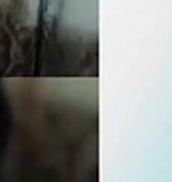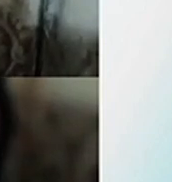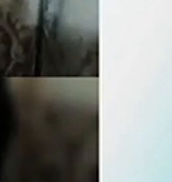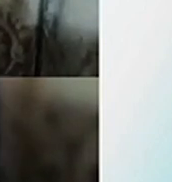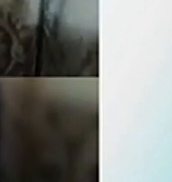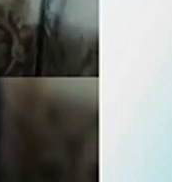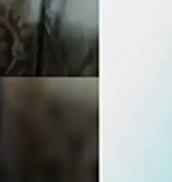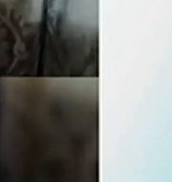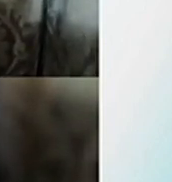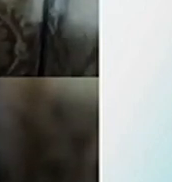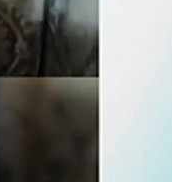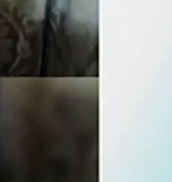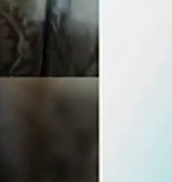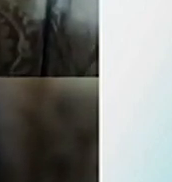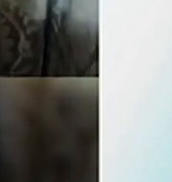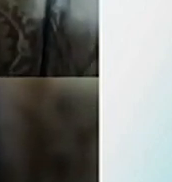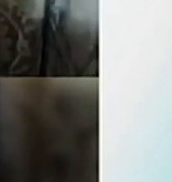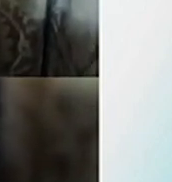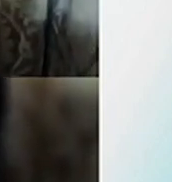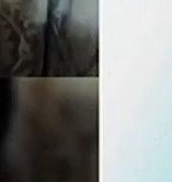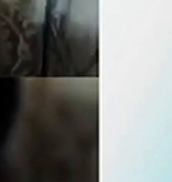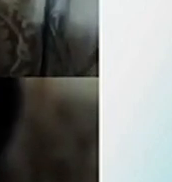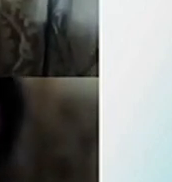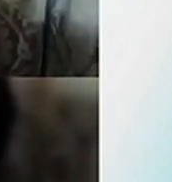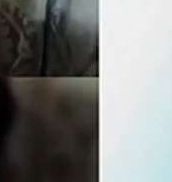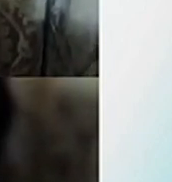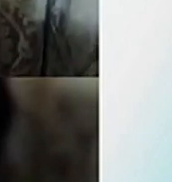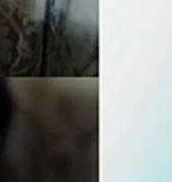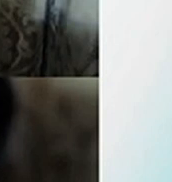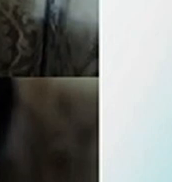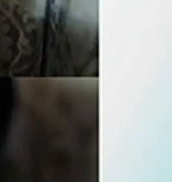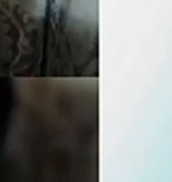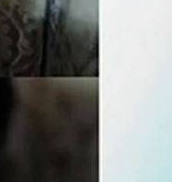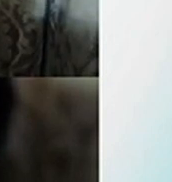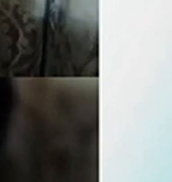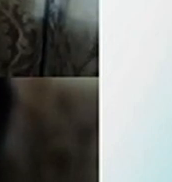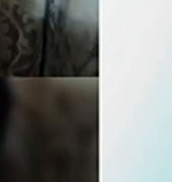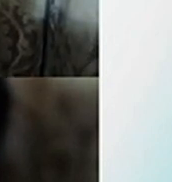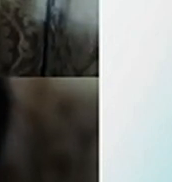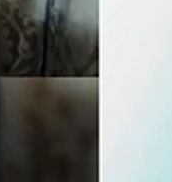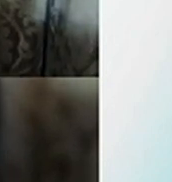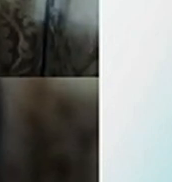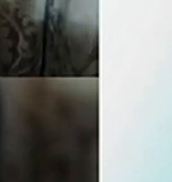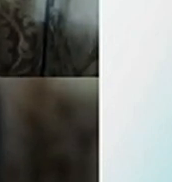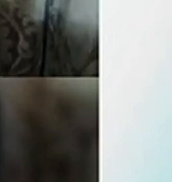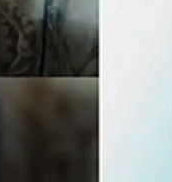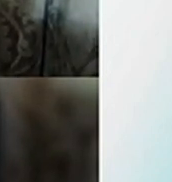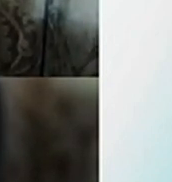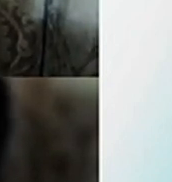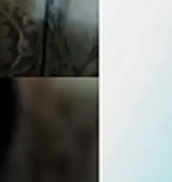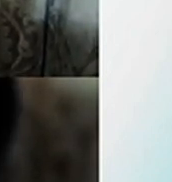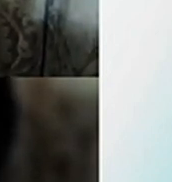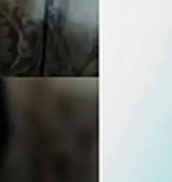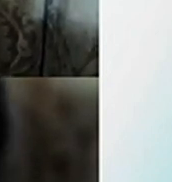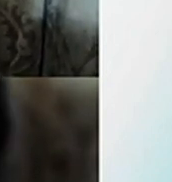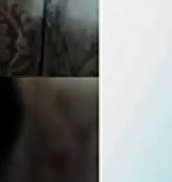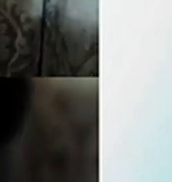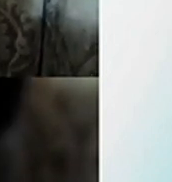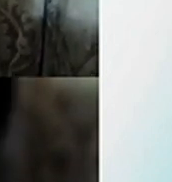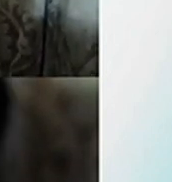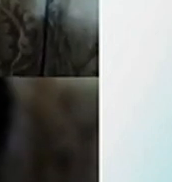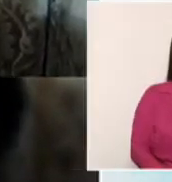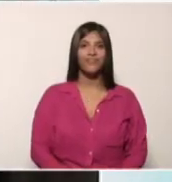Gracias por haber practicado estas señas, pero ahora en esta parte de la sección vamos a practicar